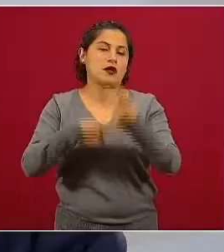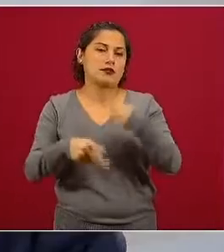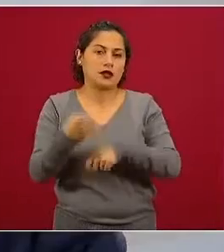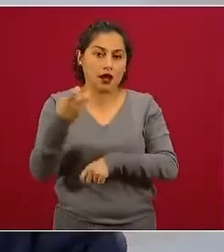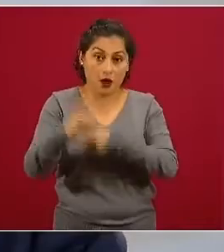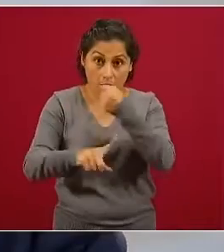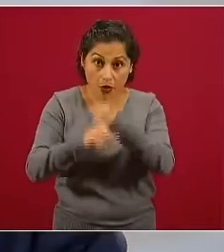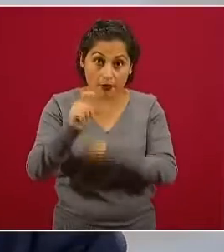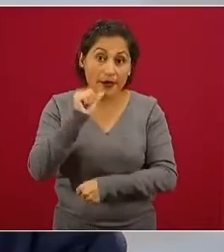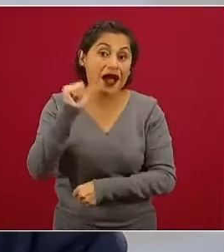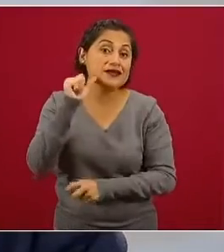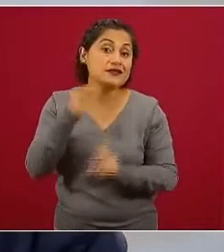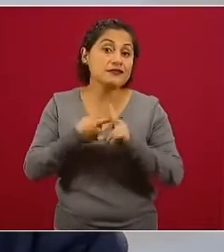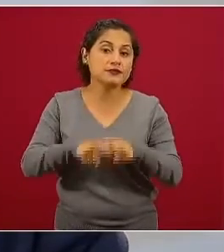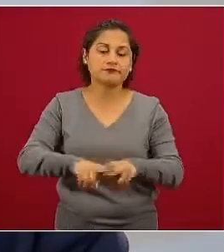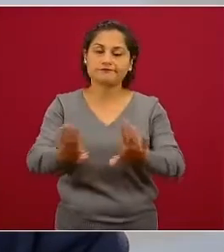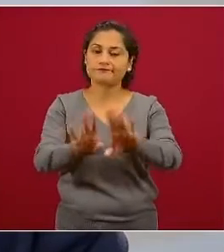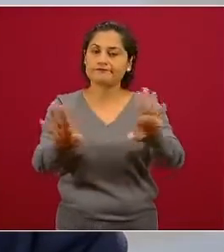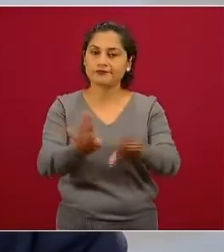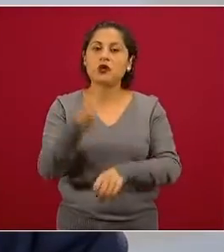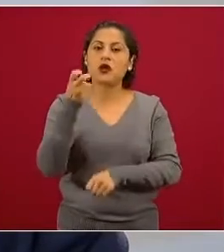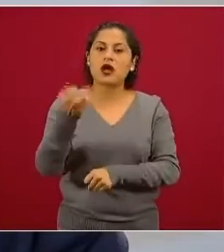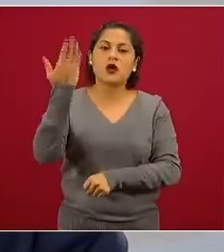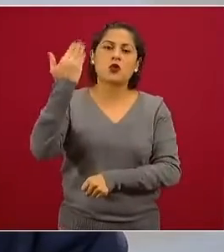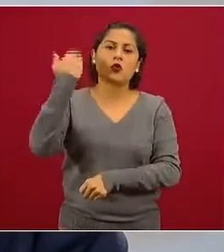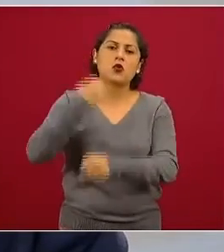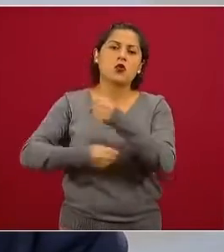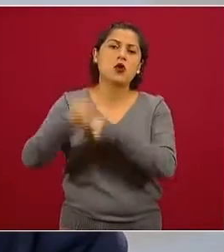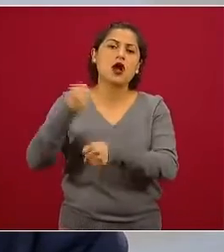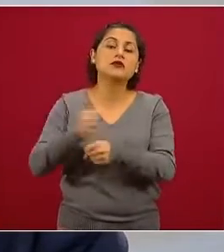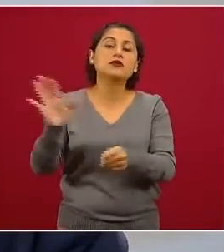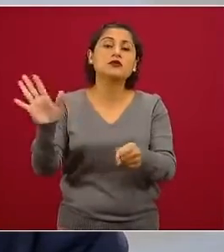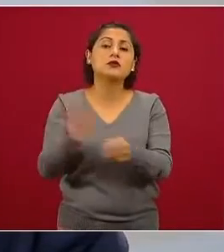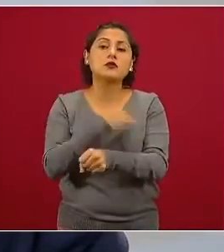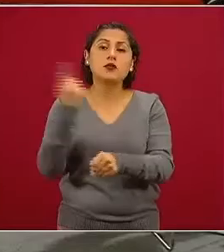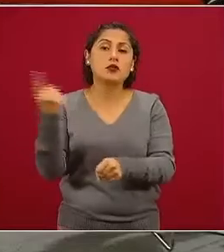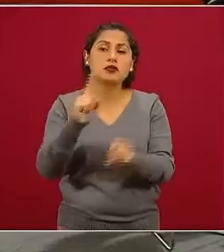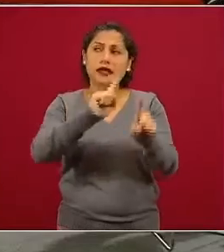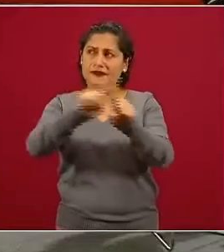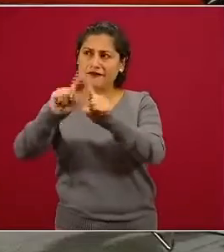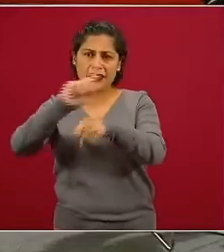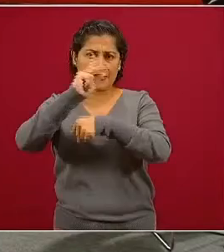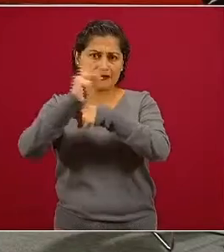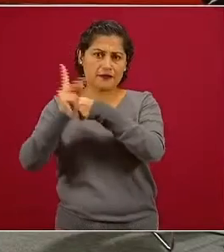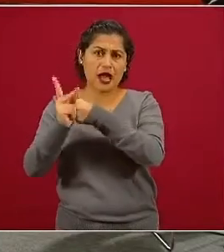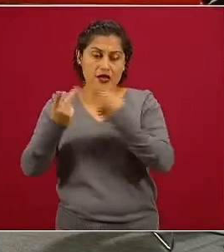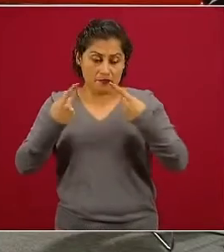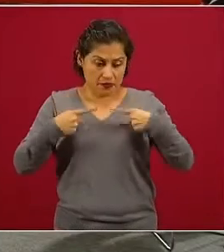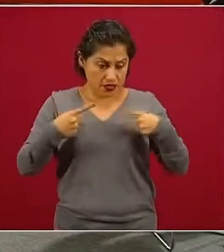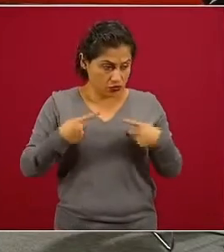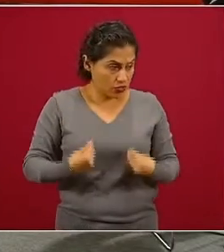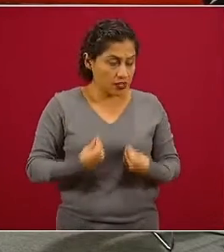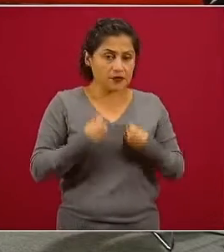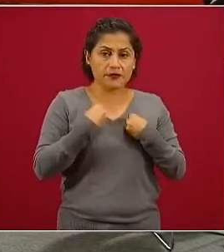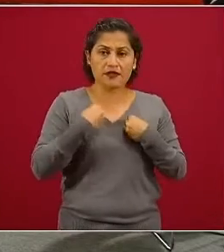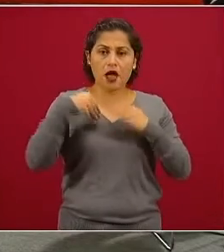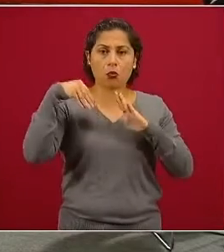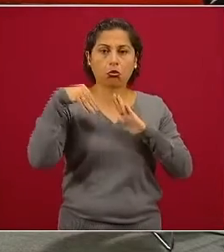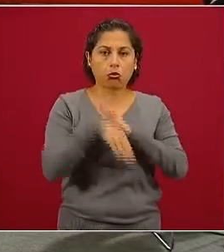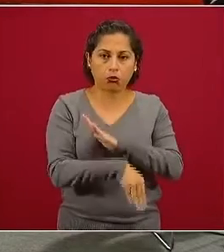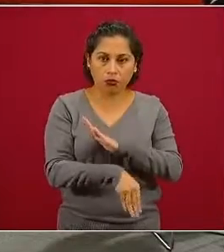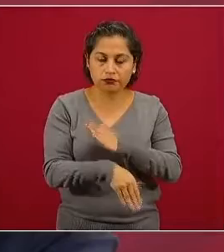instituciones. Eso es, bueno, aquí no es eso es un tema muy importante que tal vez aquí no nos vamos